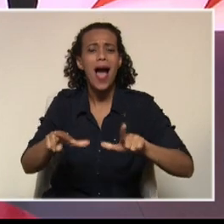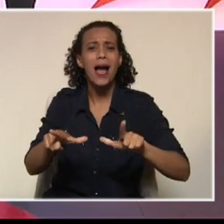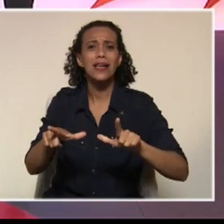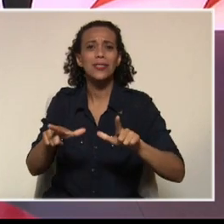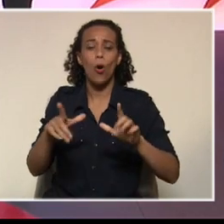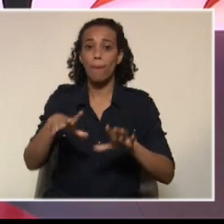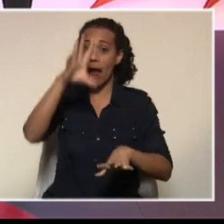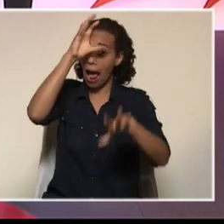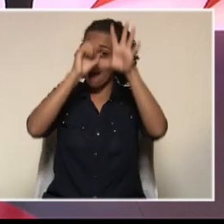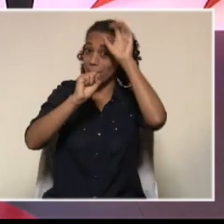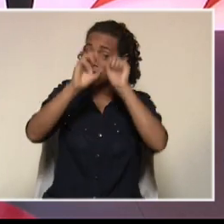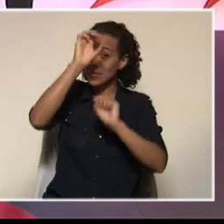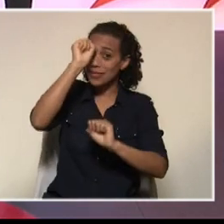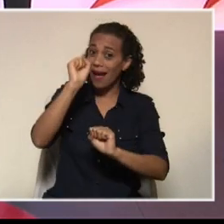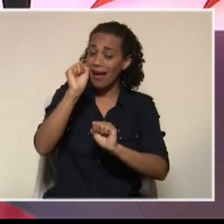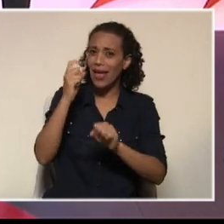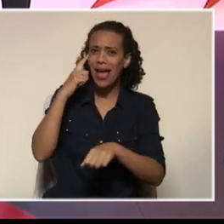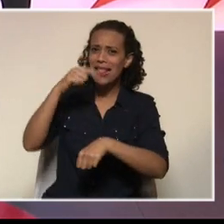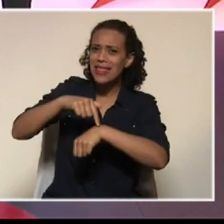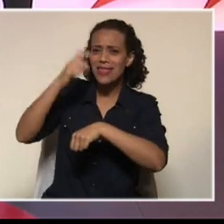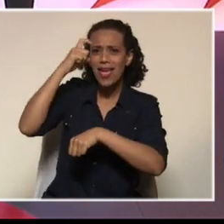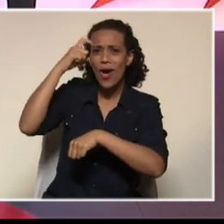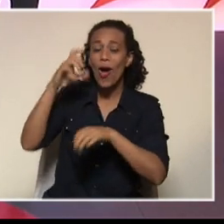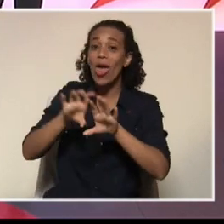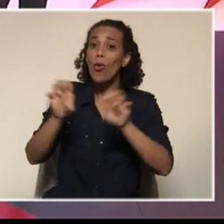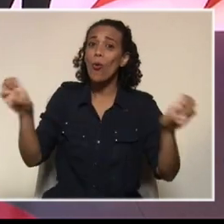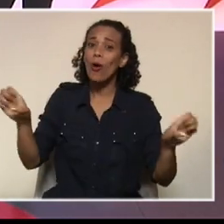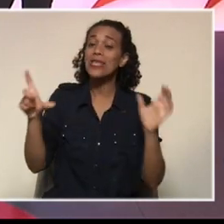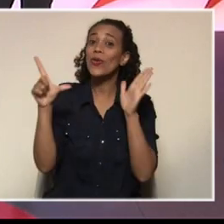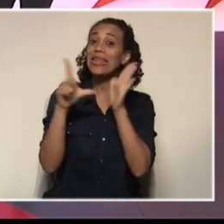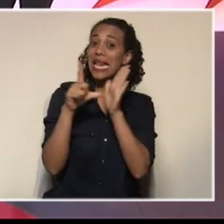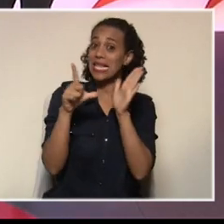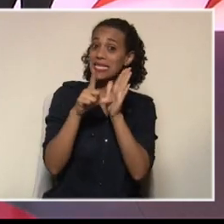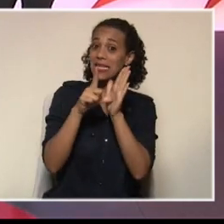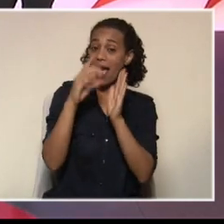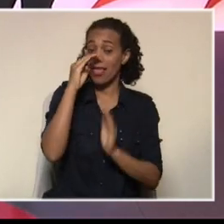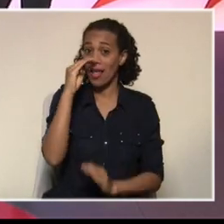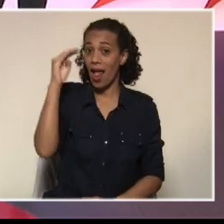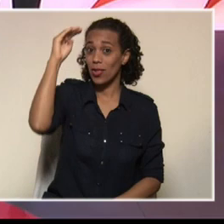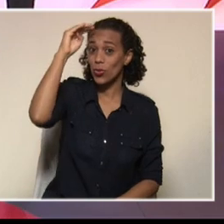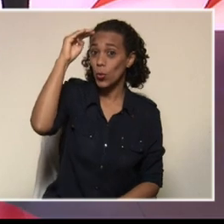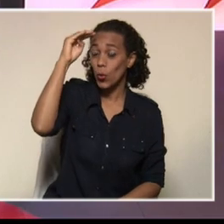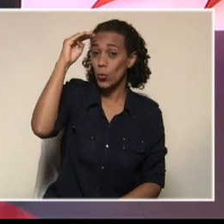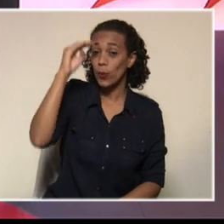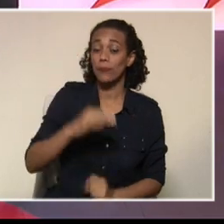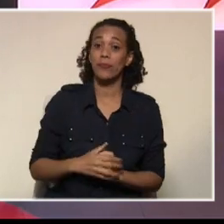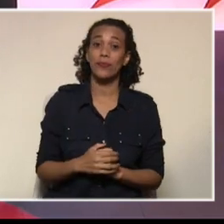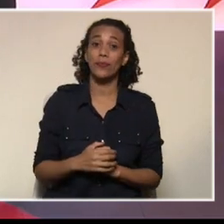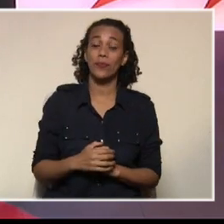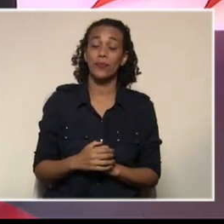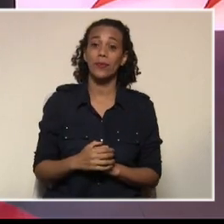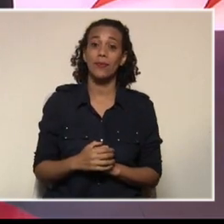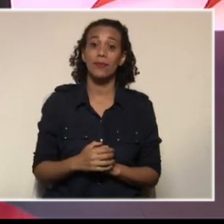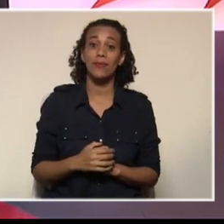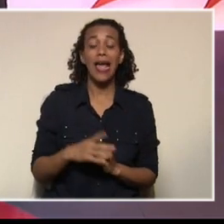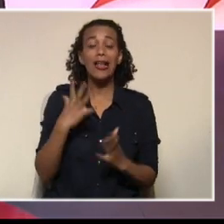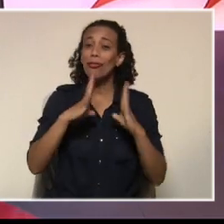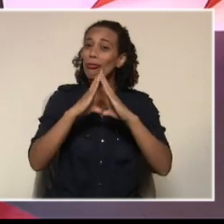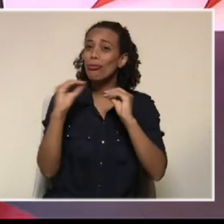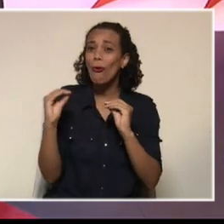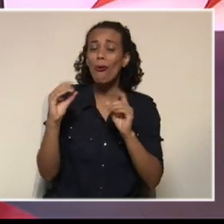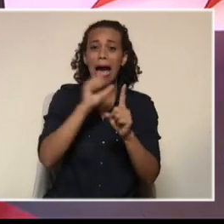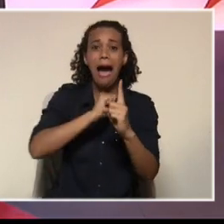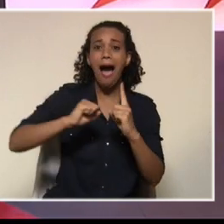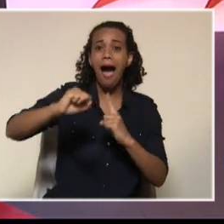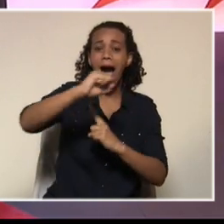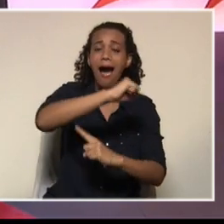para la formación. Esta vez en educación media general, media técnica, educación para adultos en todas las